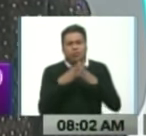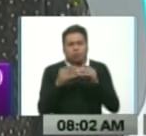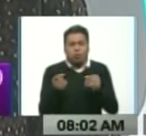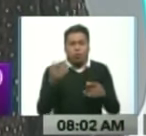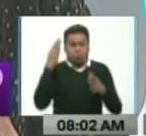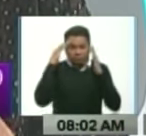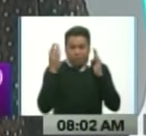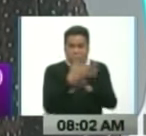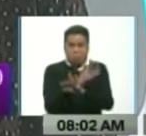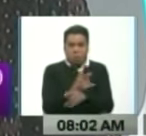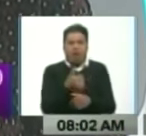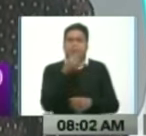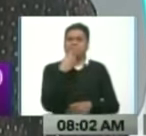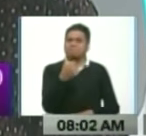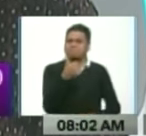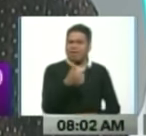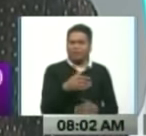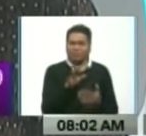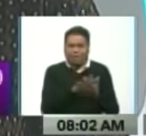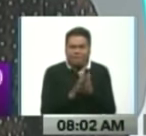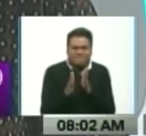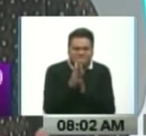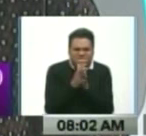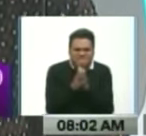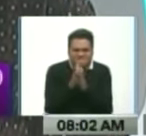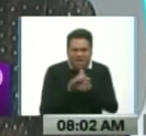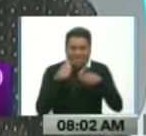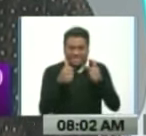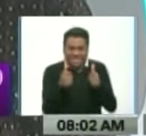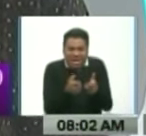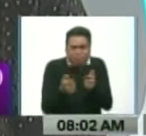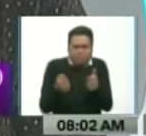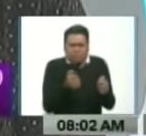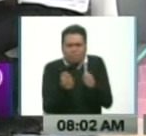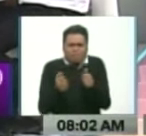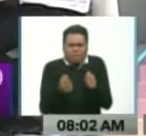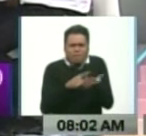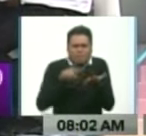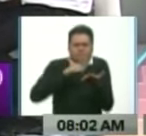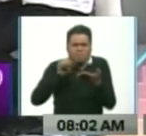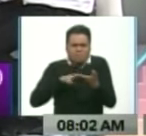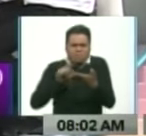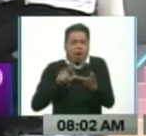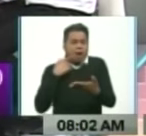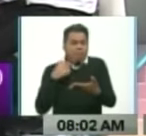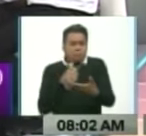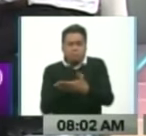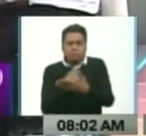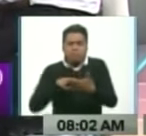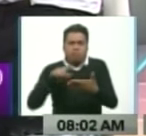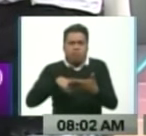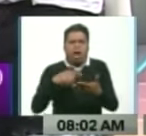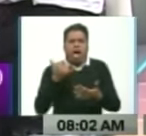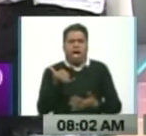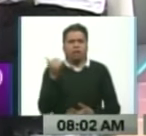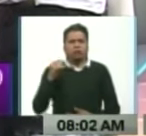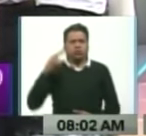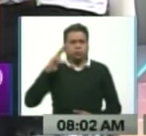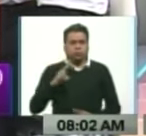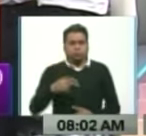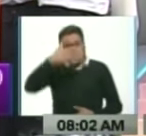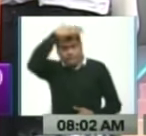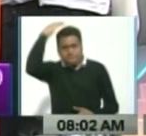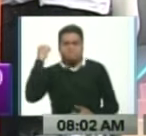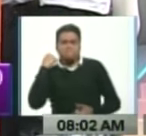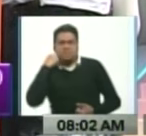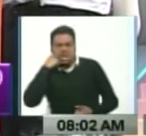Y al mismo tiempo, pues, uno se sienta atraído al mismo juego por los personajes pintorescos. Mira, ahí en el juego tenemos un Super Bolívar, tenemos un Super Miranda,